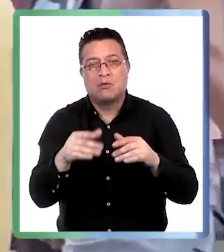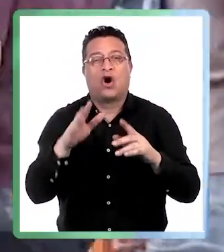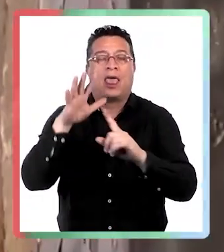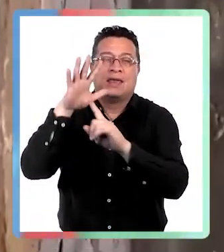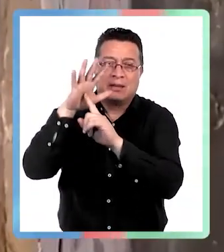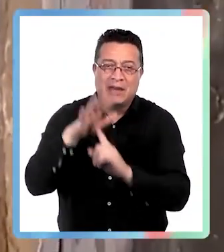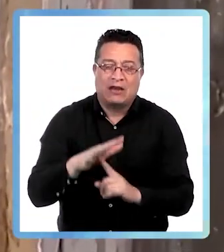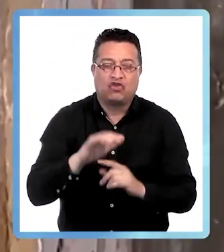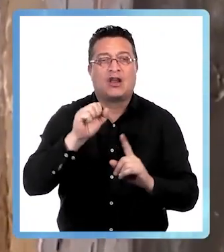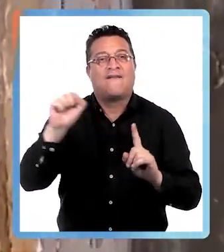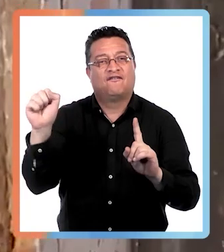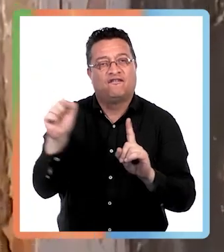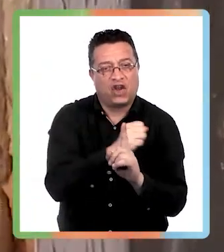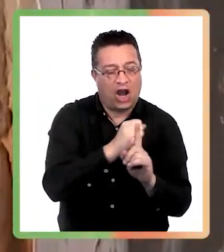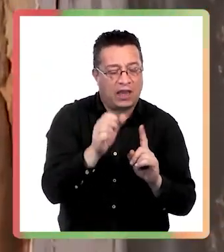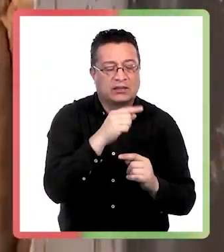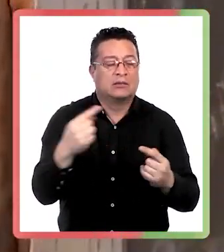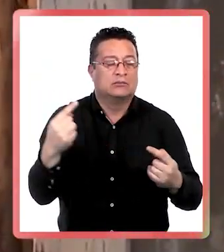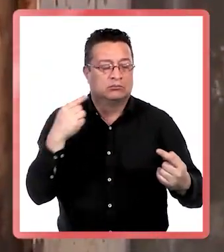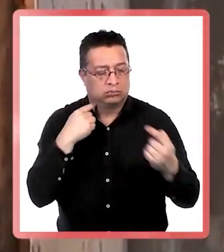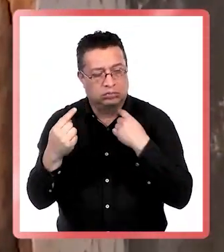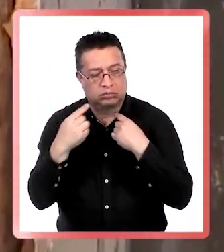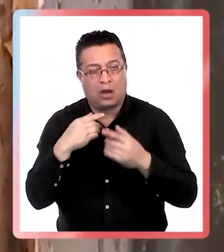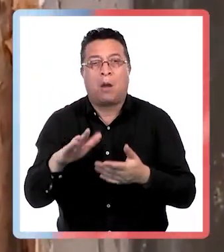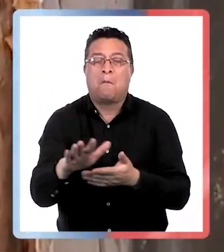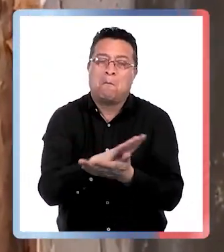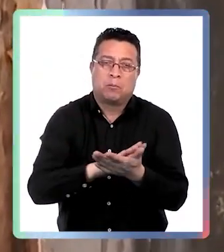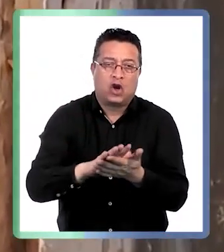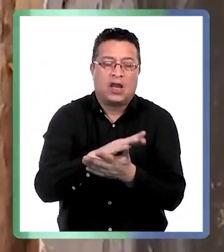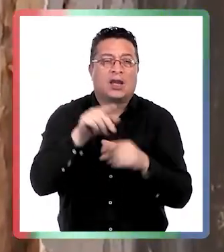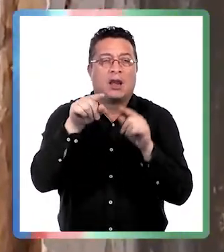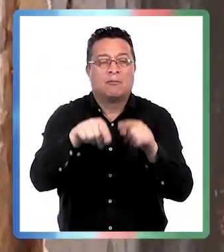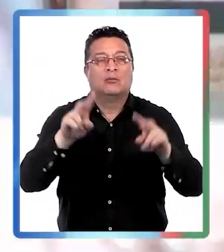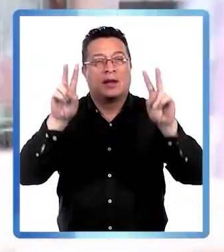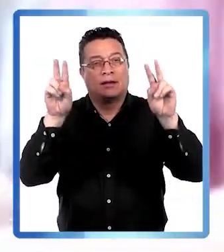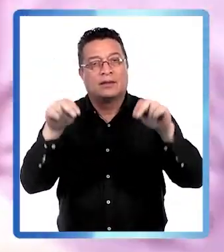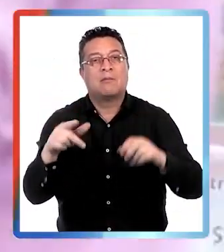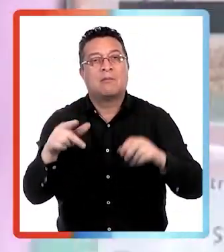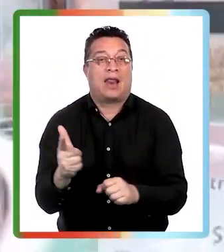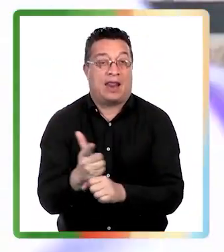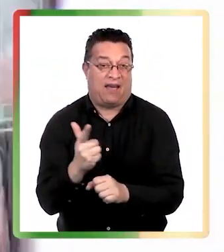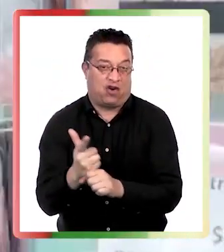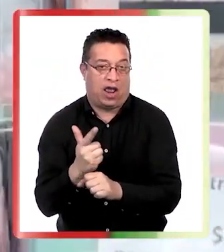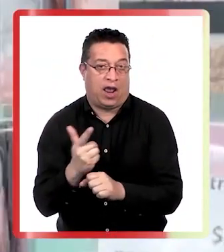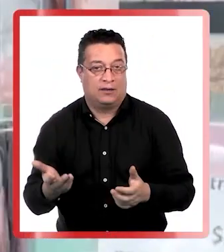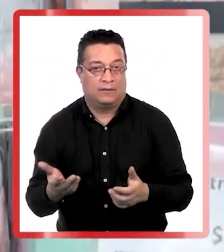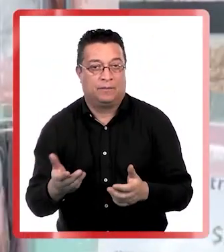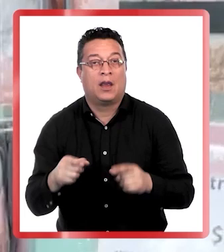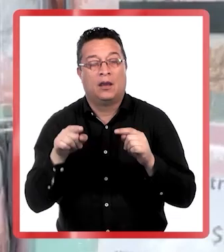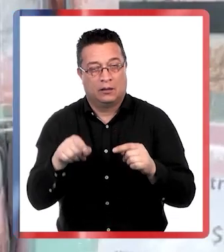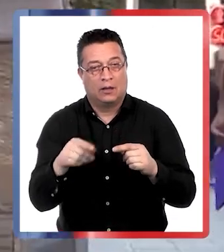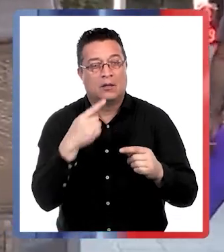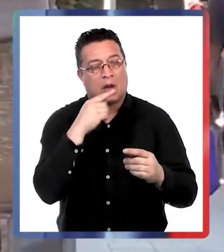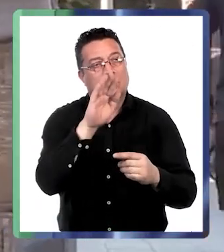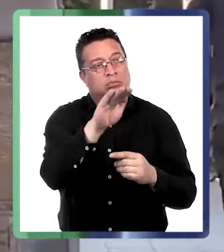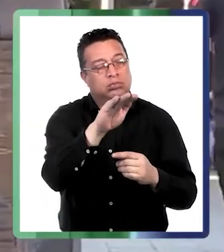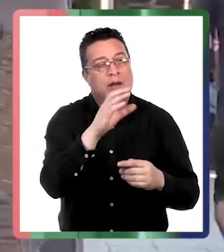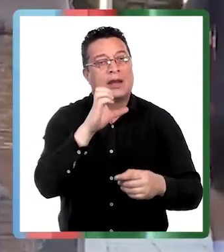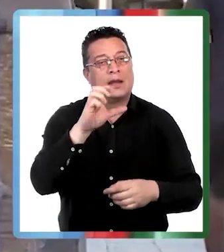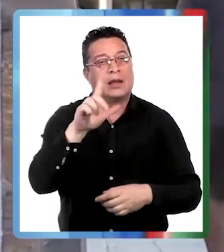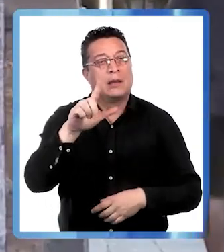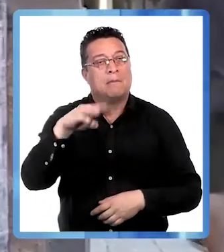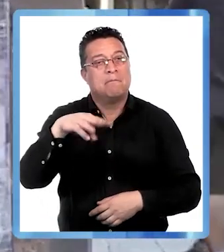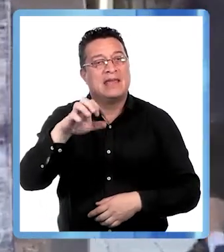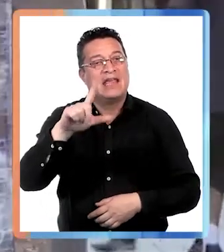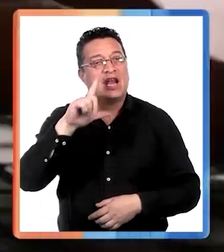las discriminaciones y violencias que aún les afectan, por ejemplo, desde el punto de vista laboral. De esta manera tomamos contacto